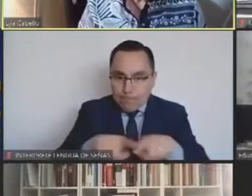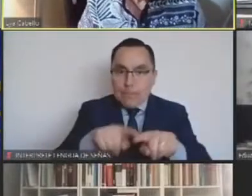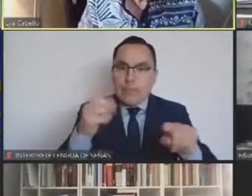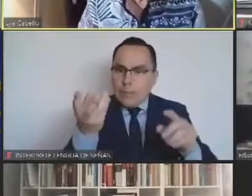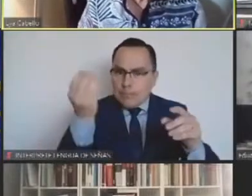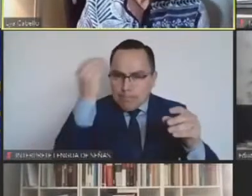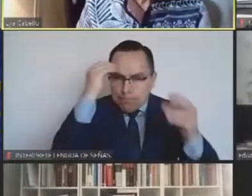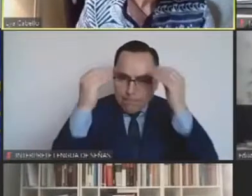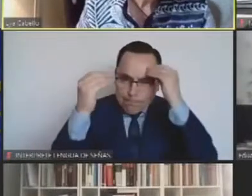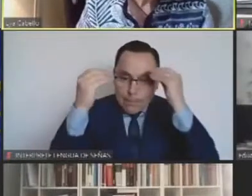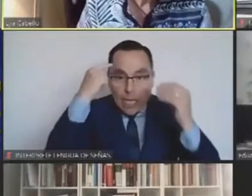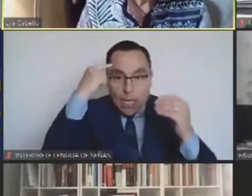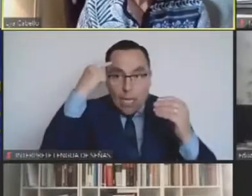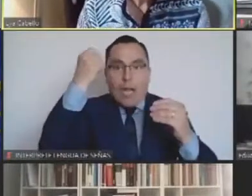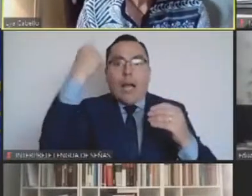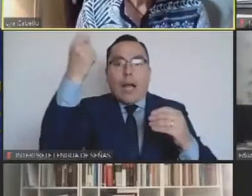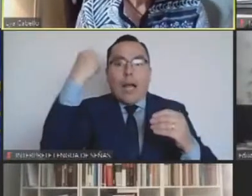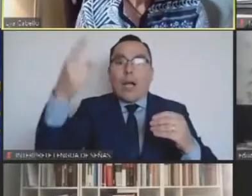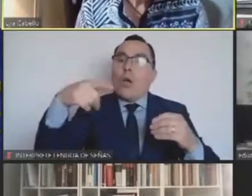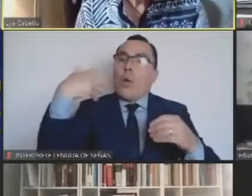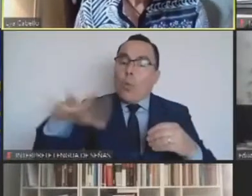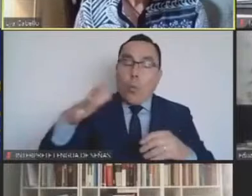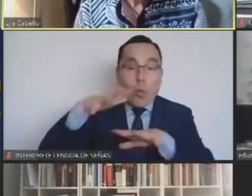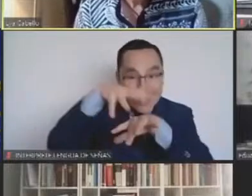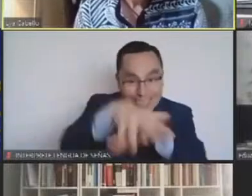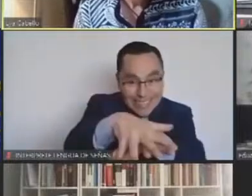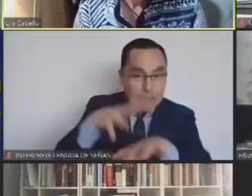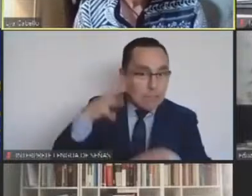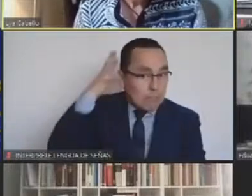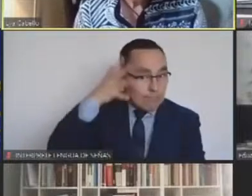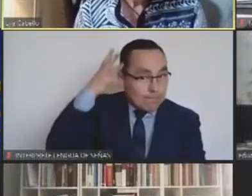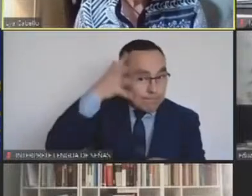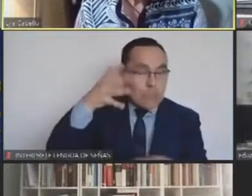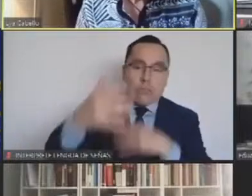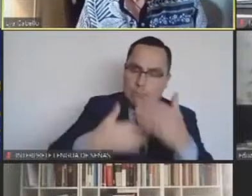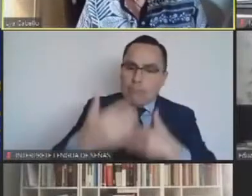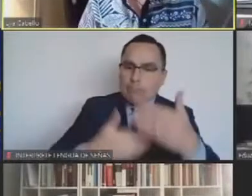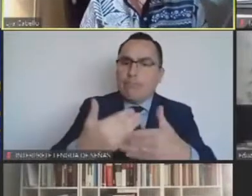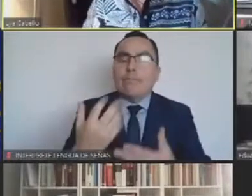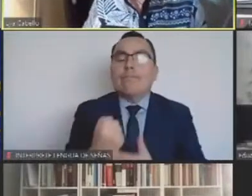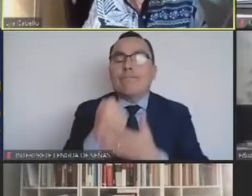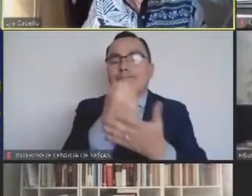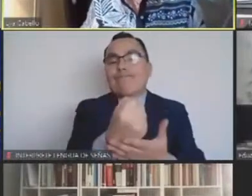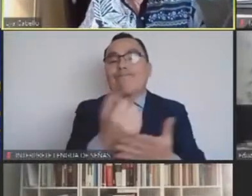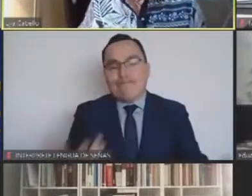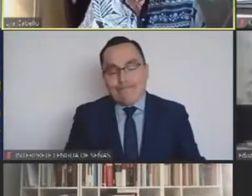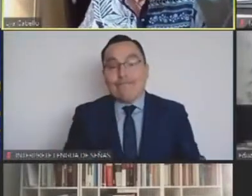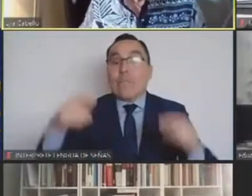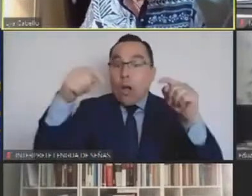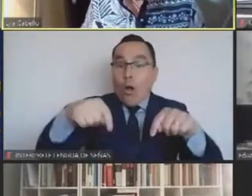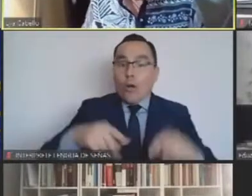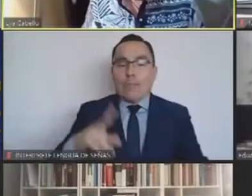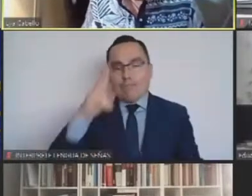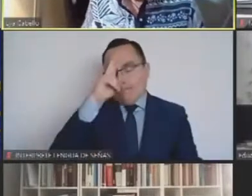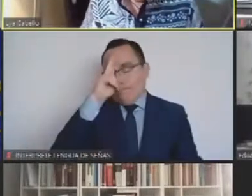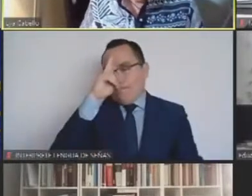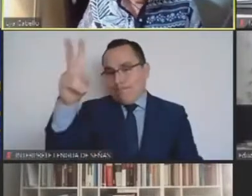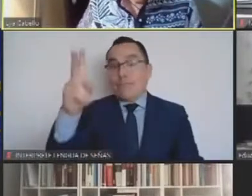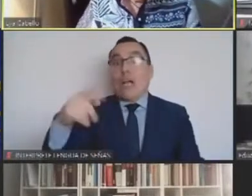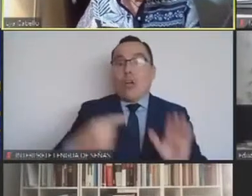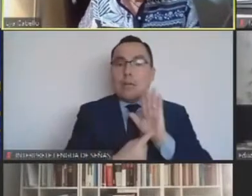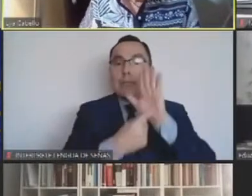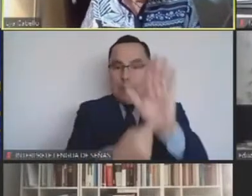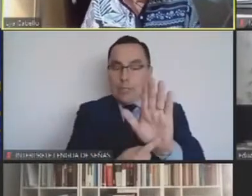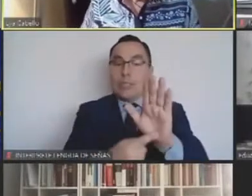seminarios de esta entidad son fundamentales. Y es muy honroso para mí, entonces, presentar